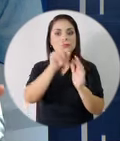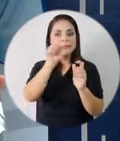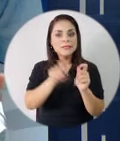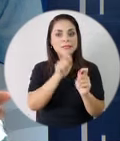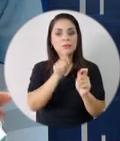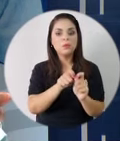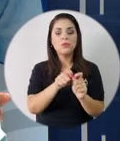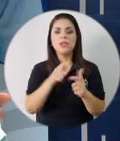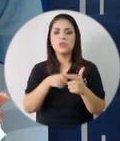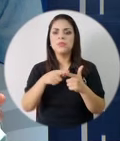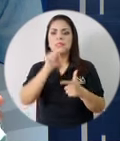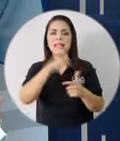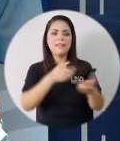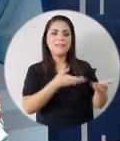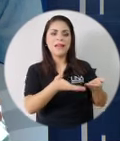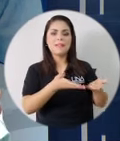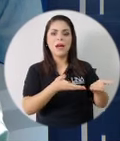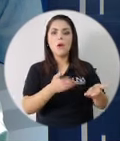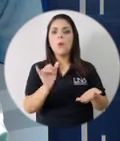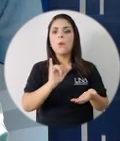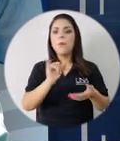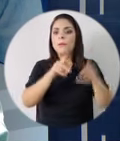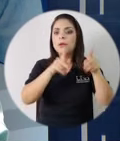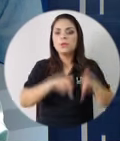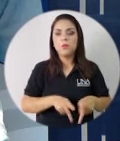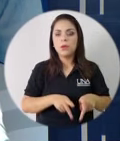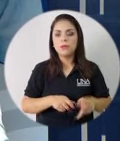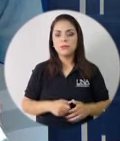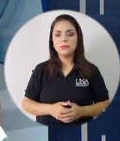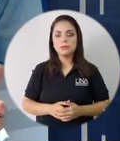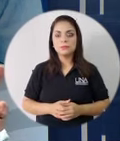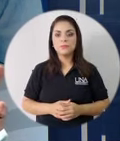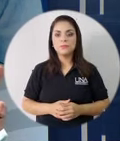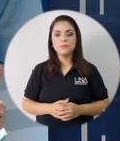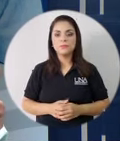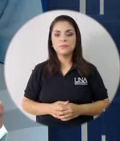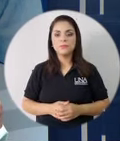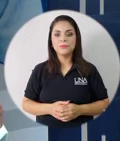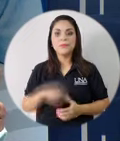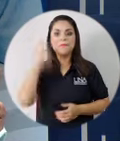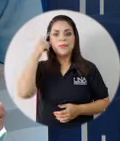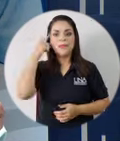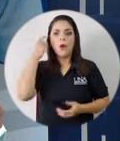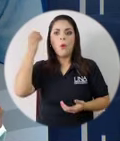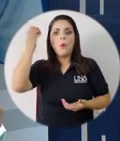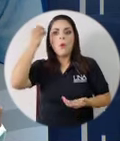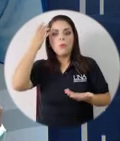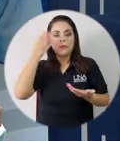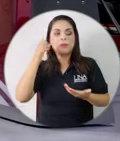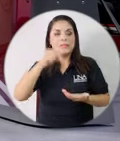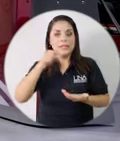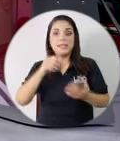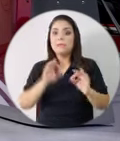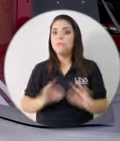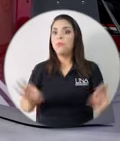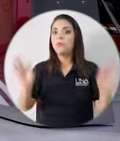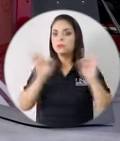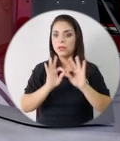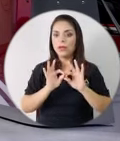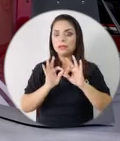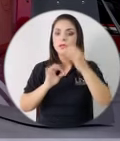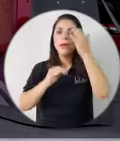derechos particulares y entonces hay que tratarlos como personas. Eso suena como de perogrullo, suena por los tratamos como personas. Sí, pero